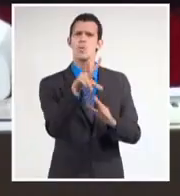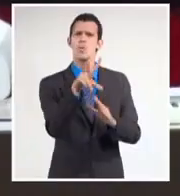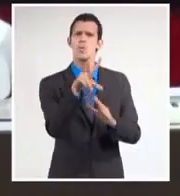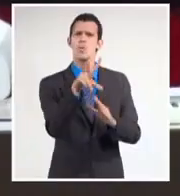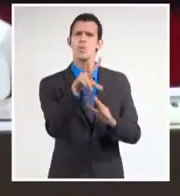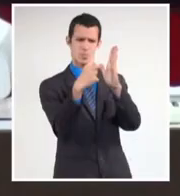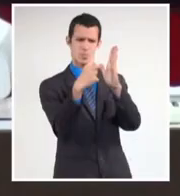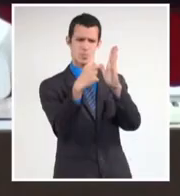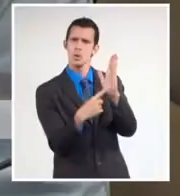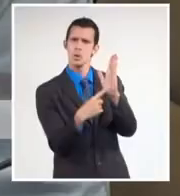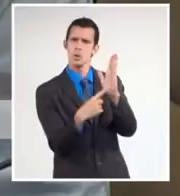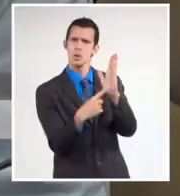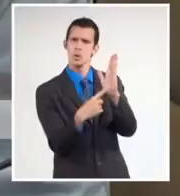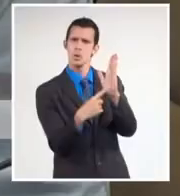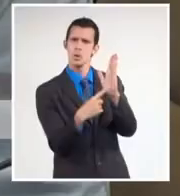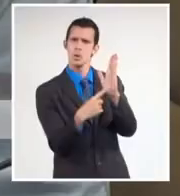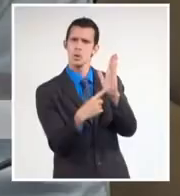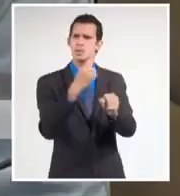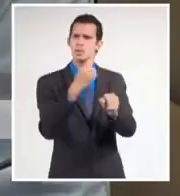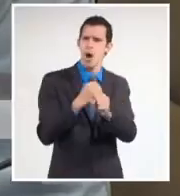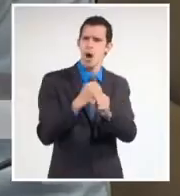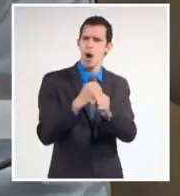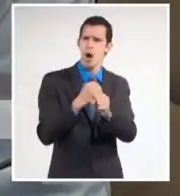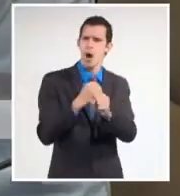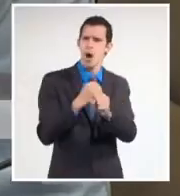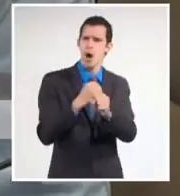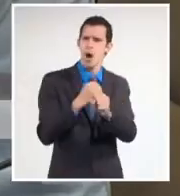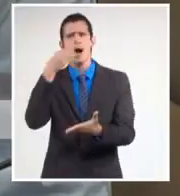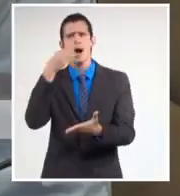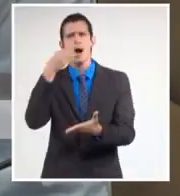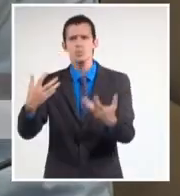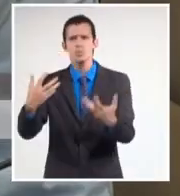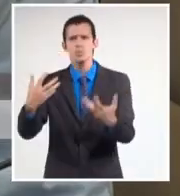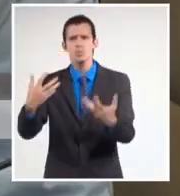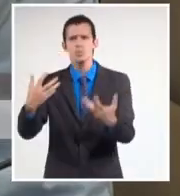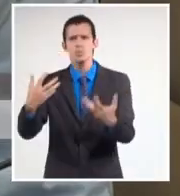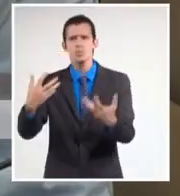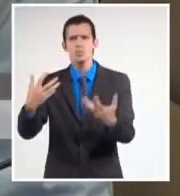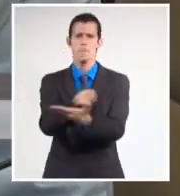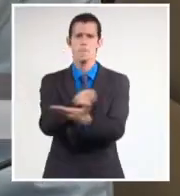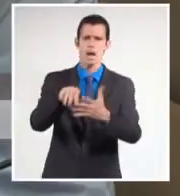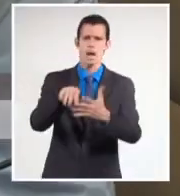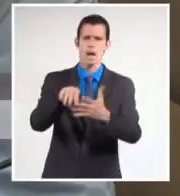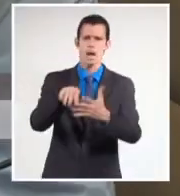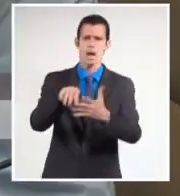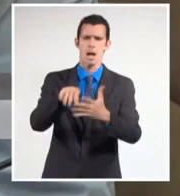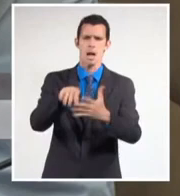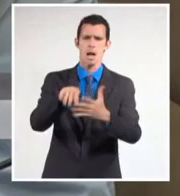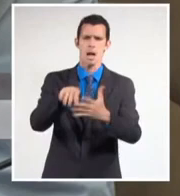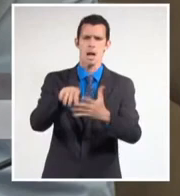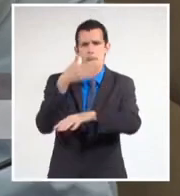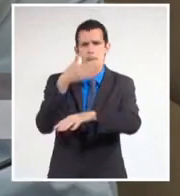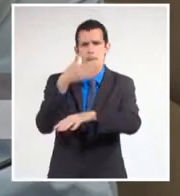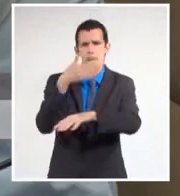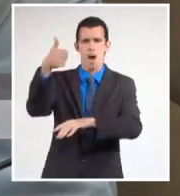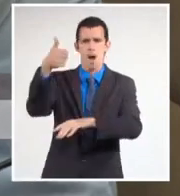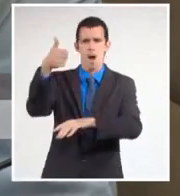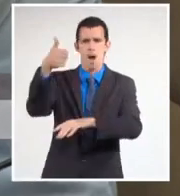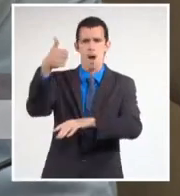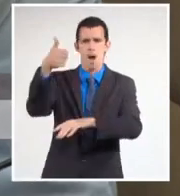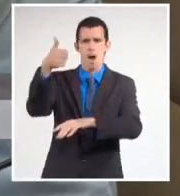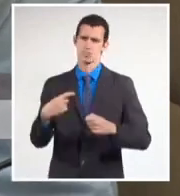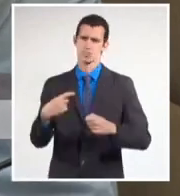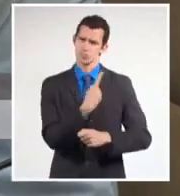esa de cumplir con la palabra empeñada, de defender los planes, de preparar las condiciones, hay que seguirlo estimulando y sobre